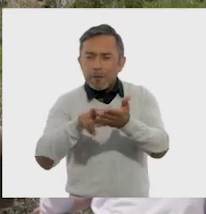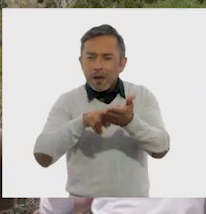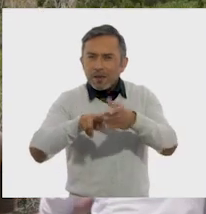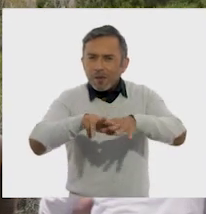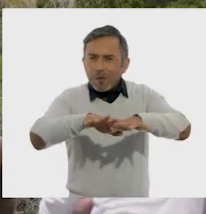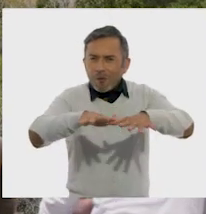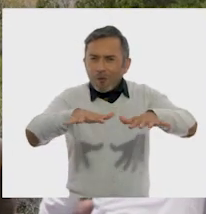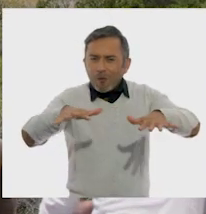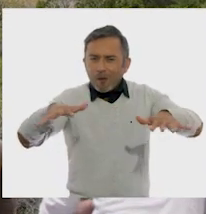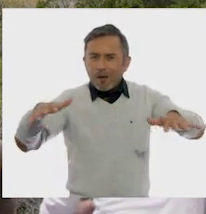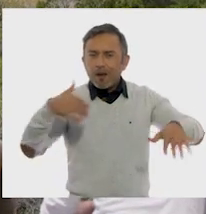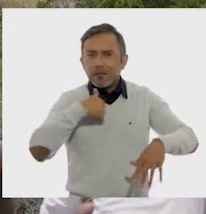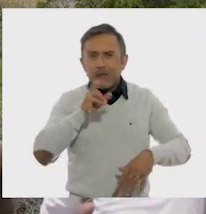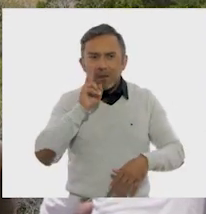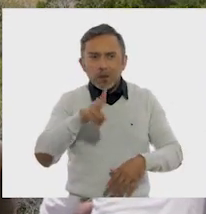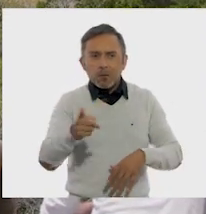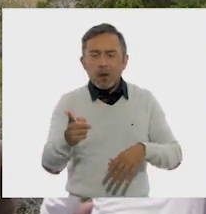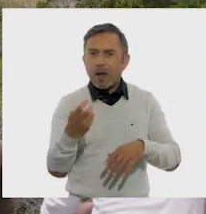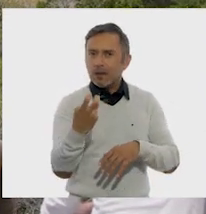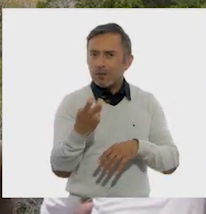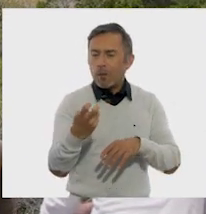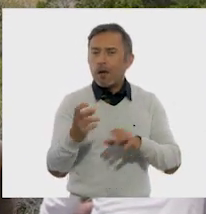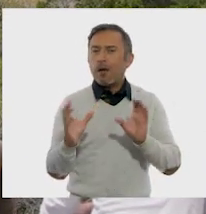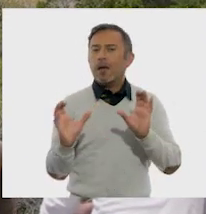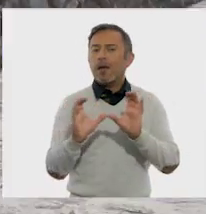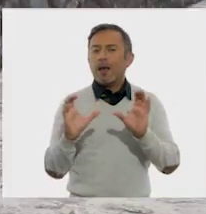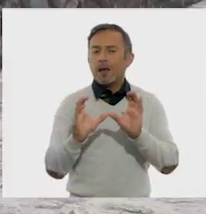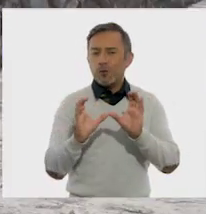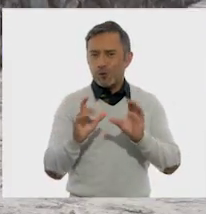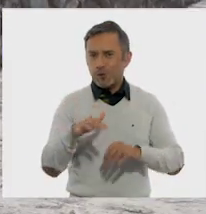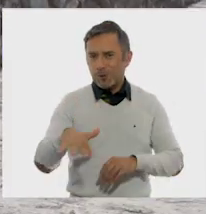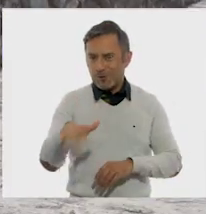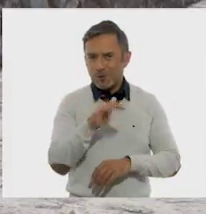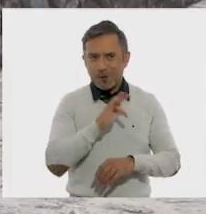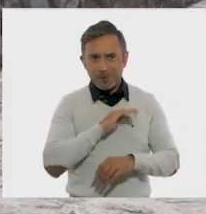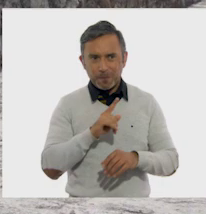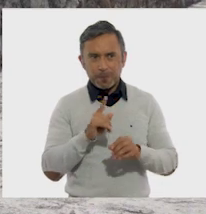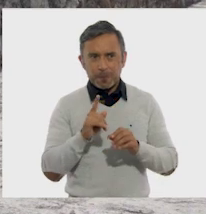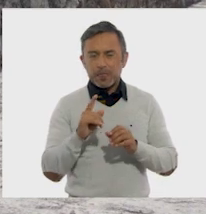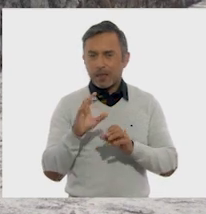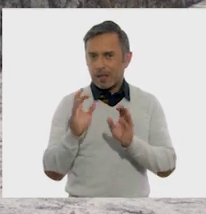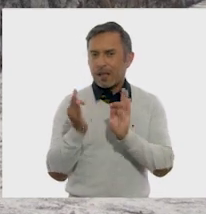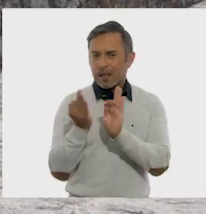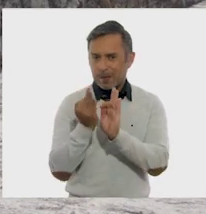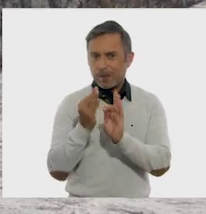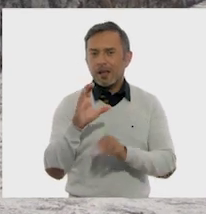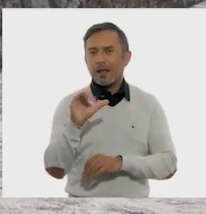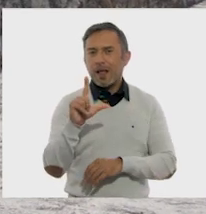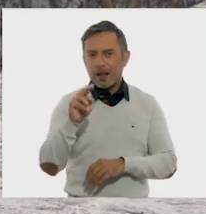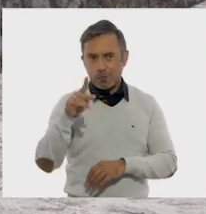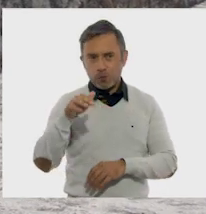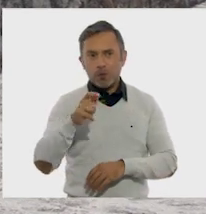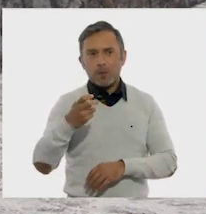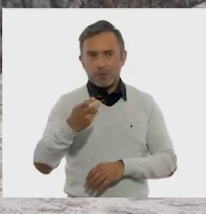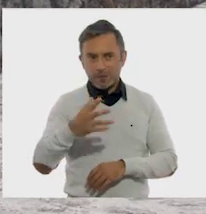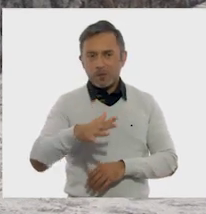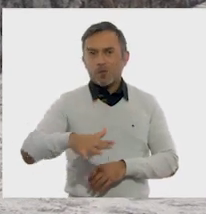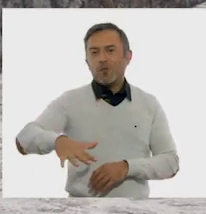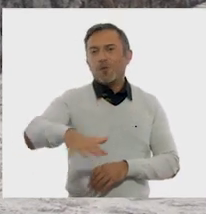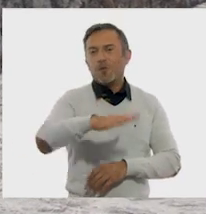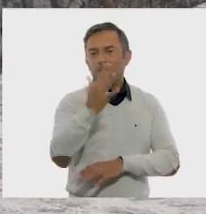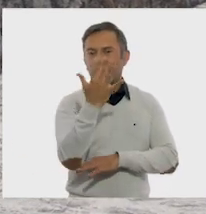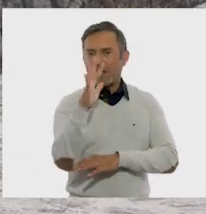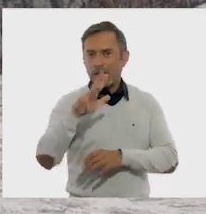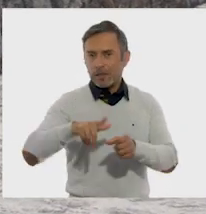de Calakmul. ¿El por qué la biosfera de Calakmul? Es un pulmón. La reserva de la biosfera de Calakmul es el nombre completo. Fue creada